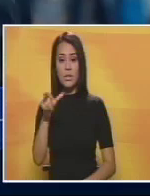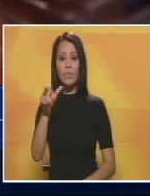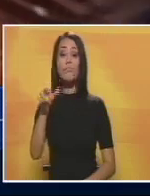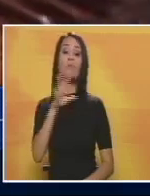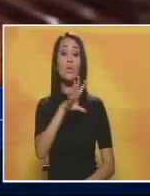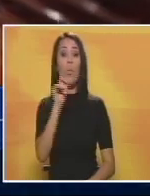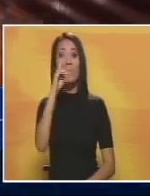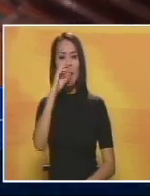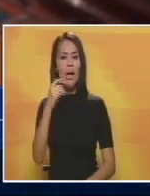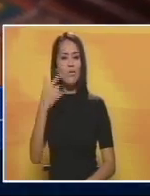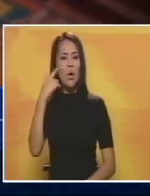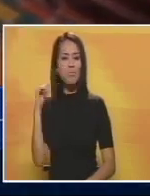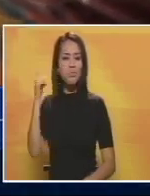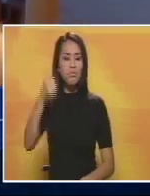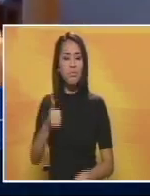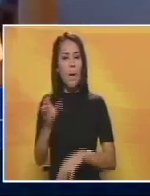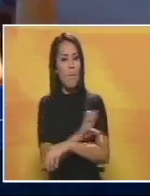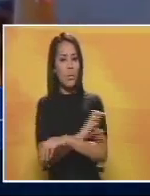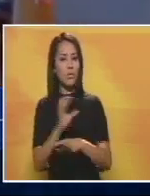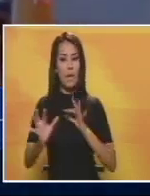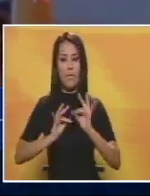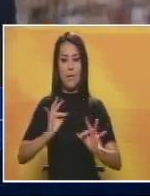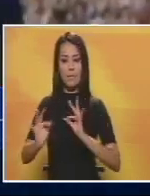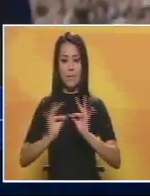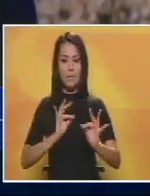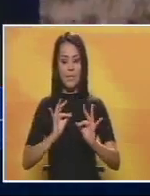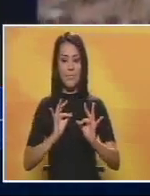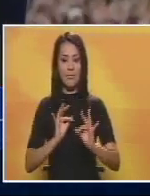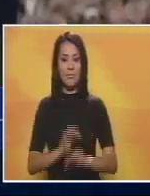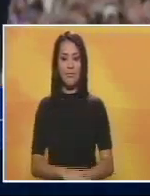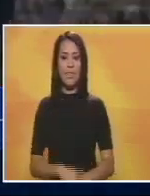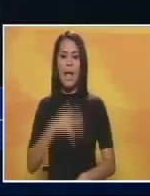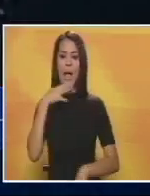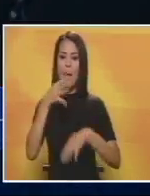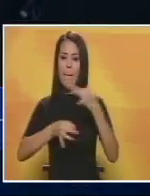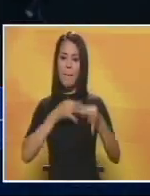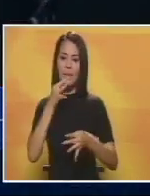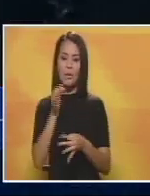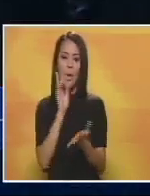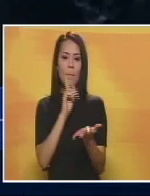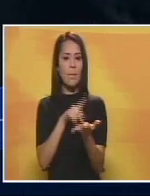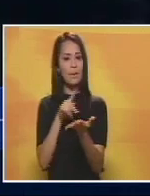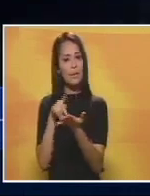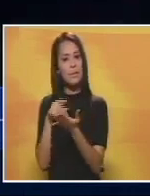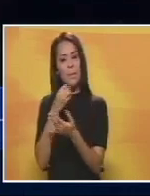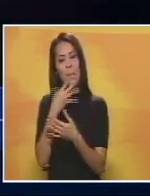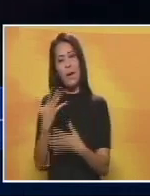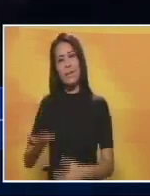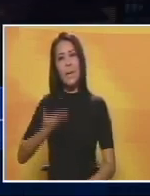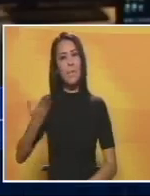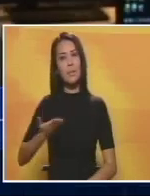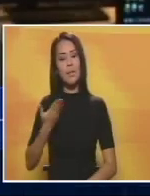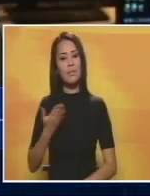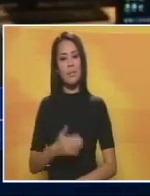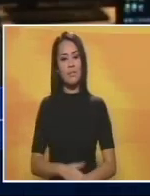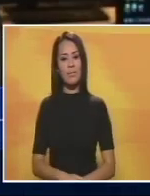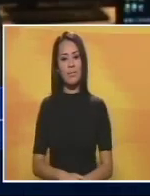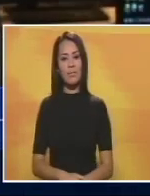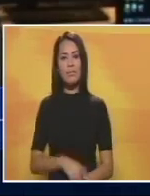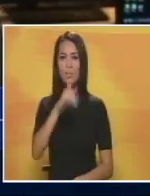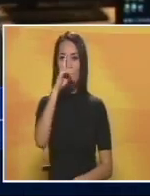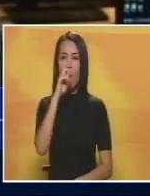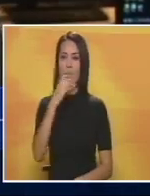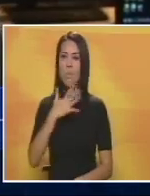de ellos dedicados a la música, la actuación y el activismo, habló sobre los momentos que han sido más importantes. Llegas a una